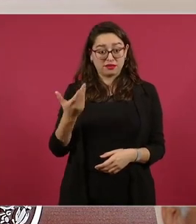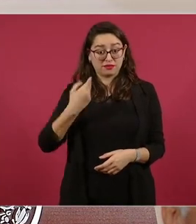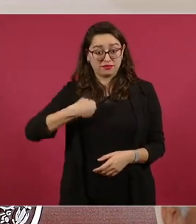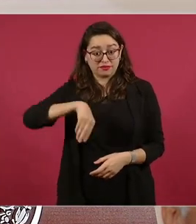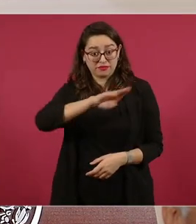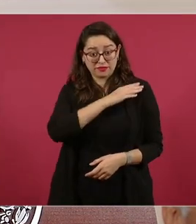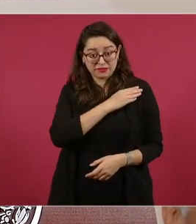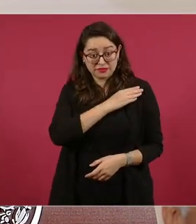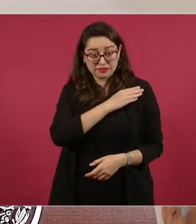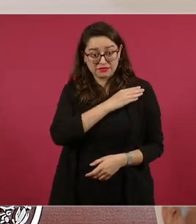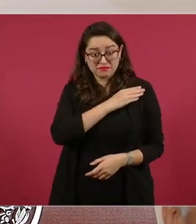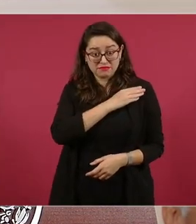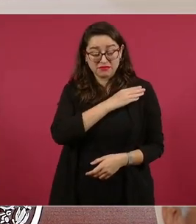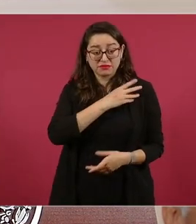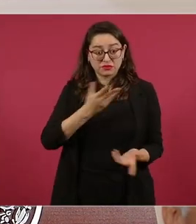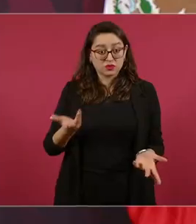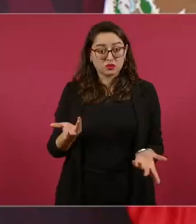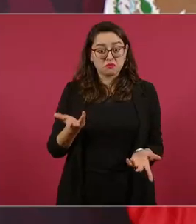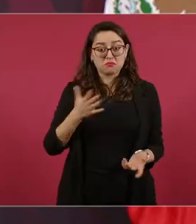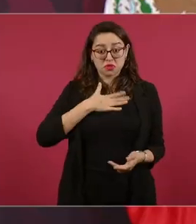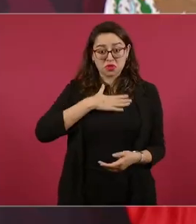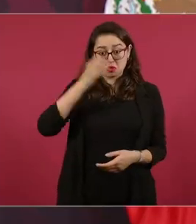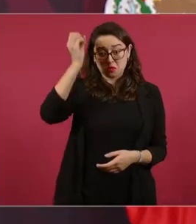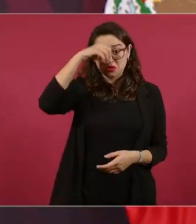¿Lo repito?